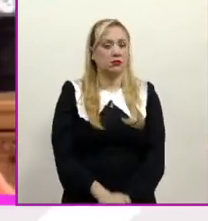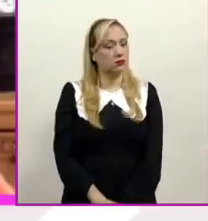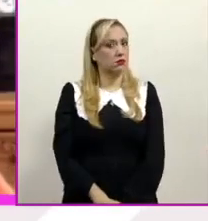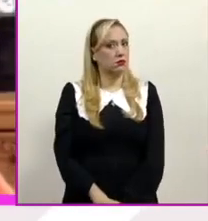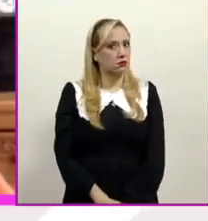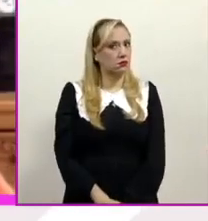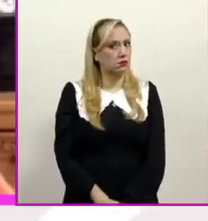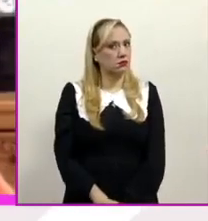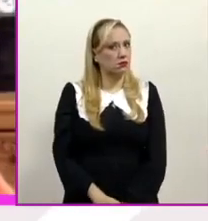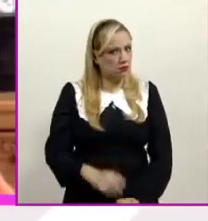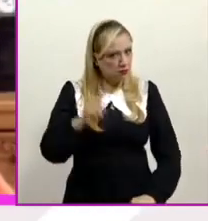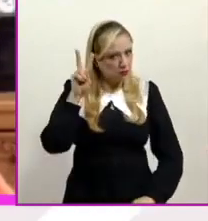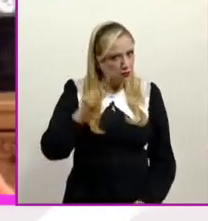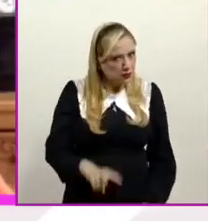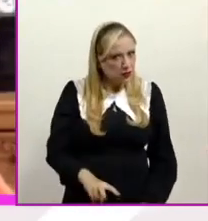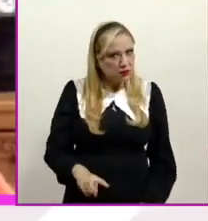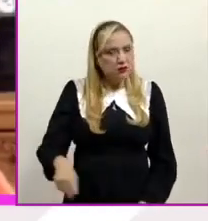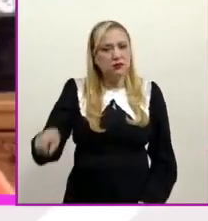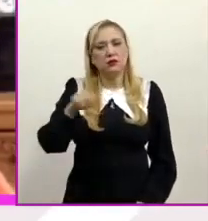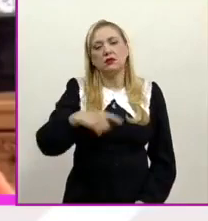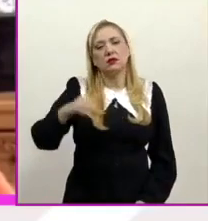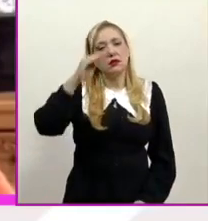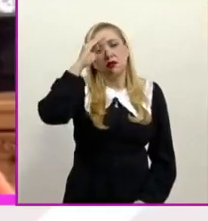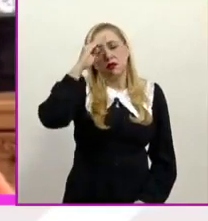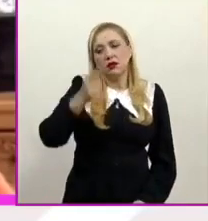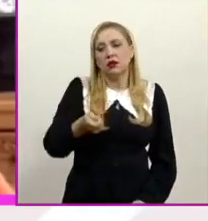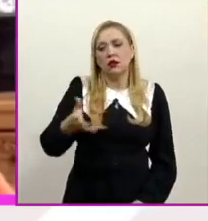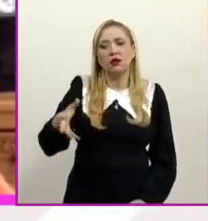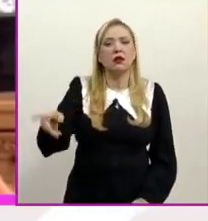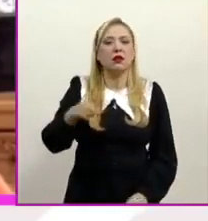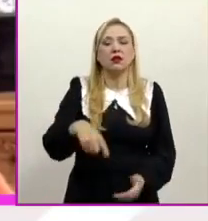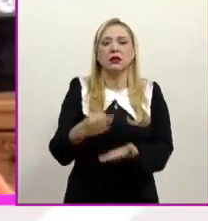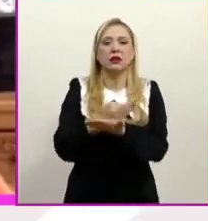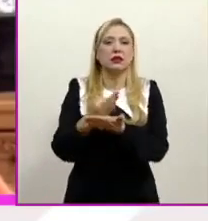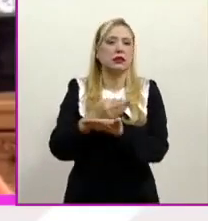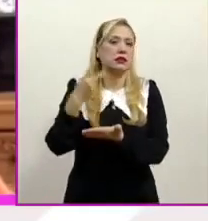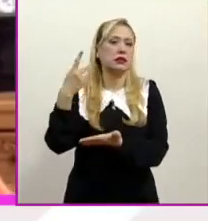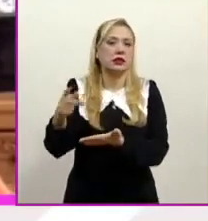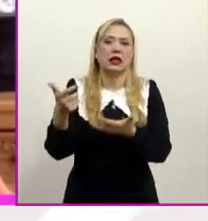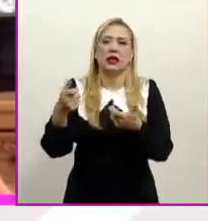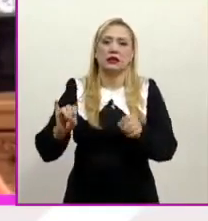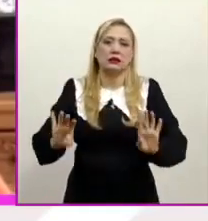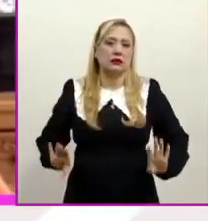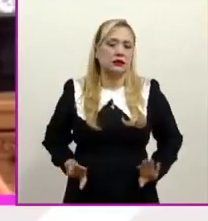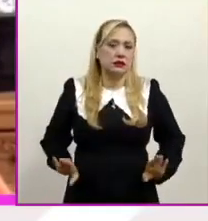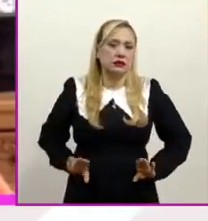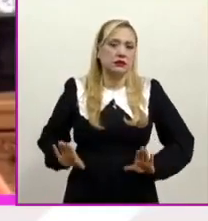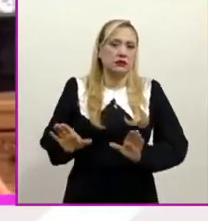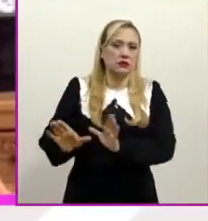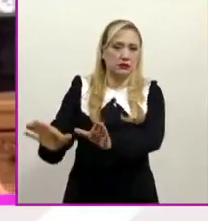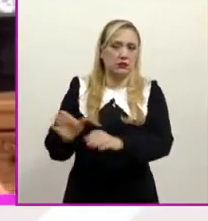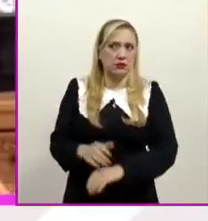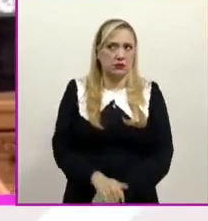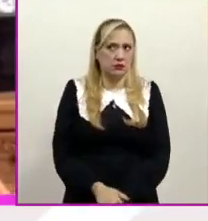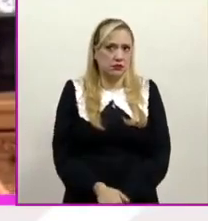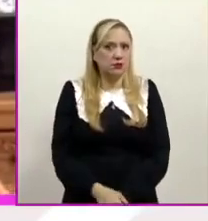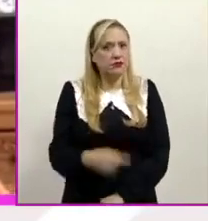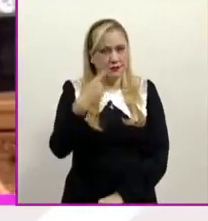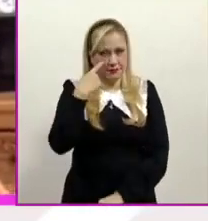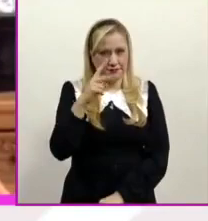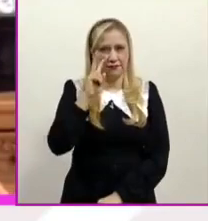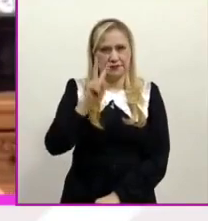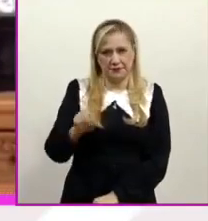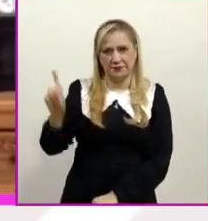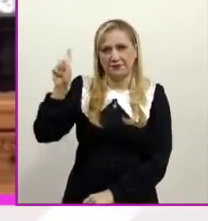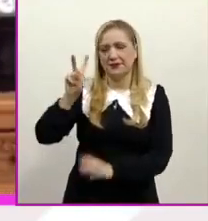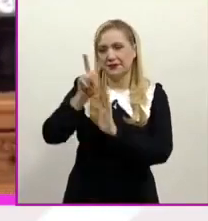de representaciones alimentan y perpetúan la discriminación y la desigualdad en un ciclo nocivo. Vamos a ver un breve video